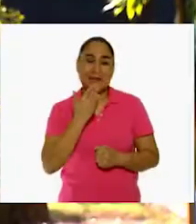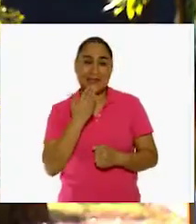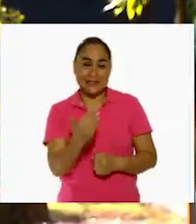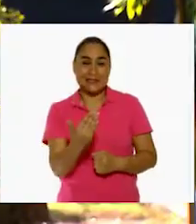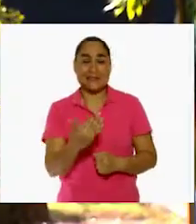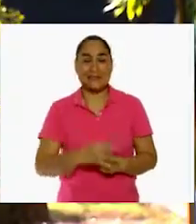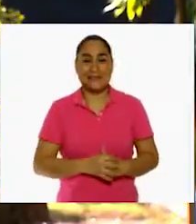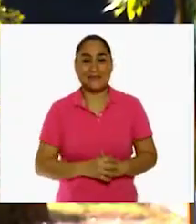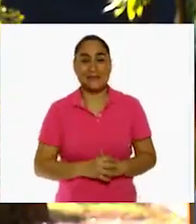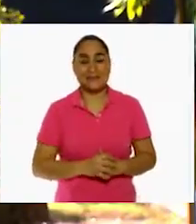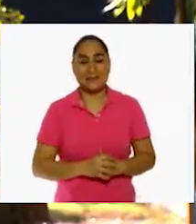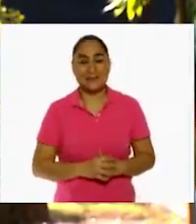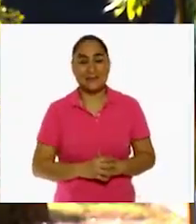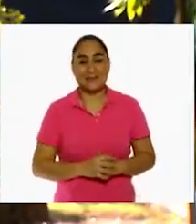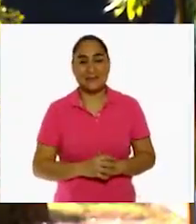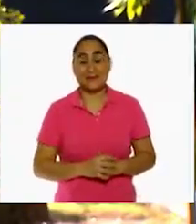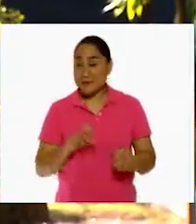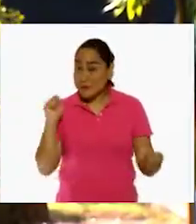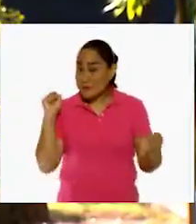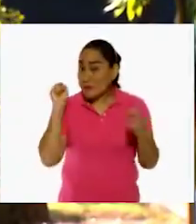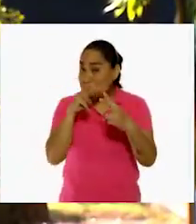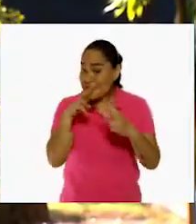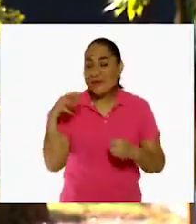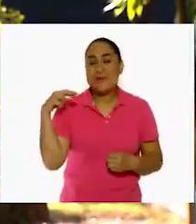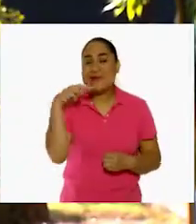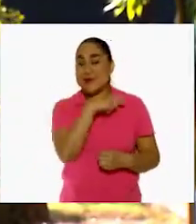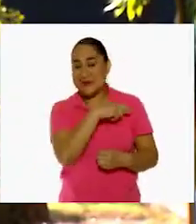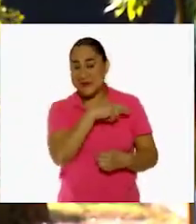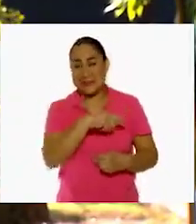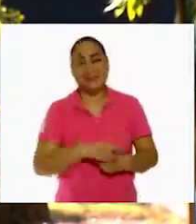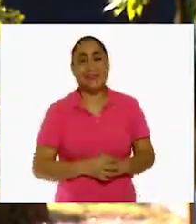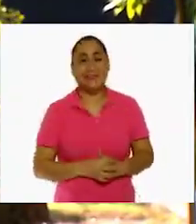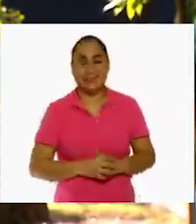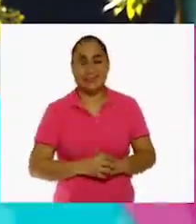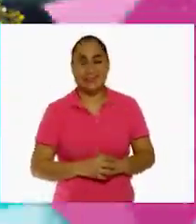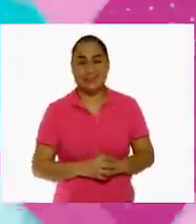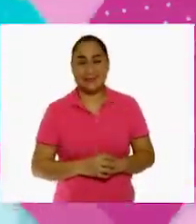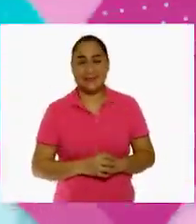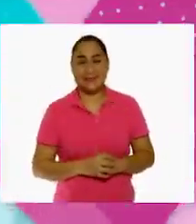¡Muy bien! ¡Nos vemos pronto!